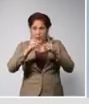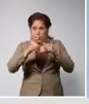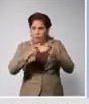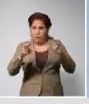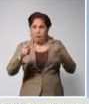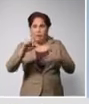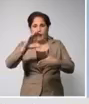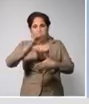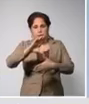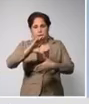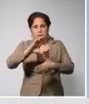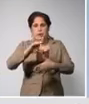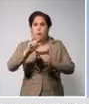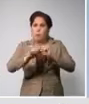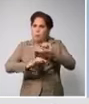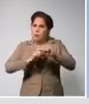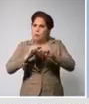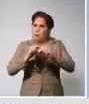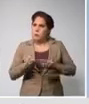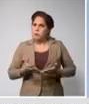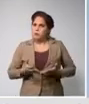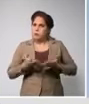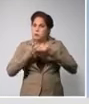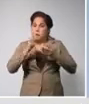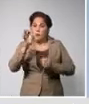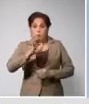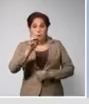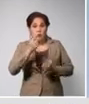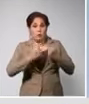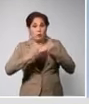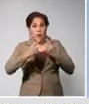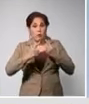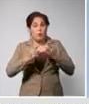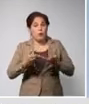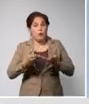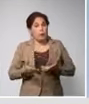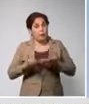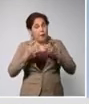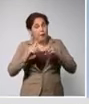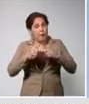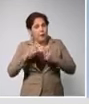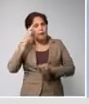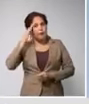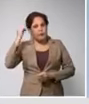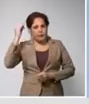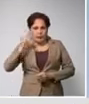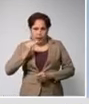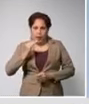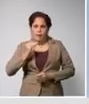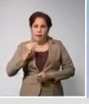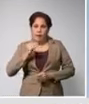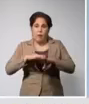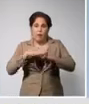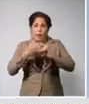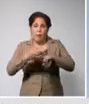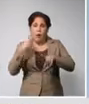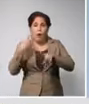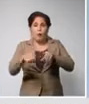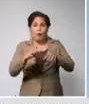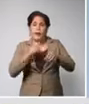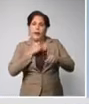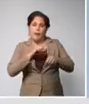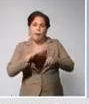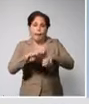que se han ido recuperando 1% de ellos, pero que indiscutiblemente las secuelas que pueden